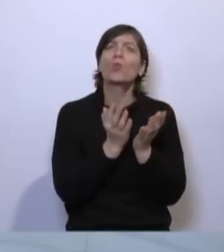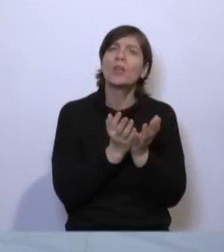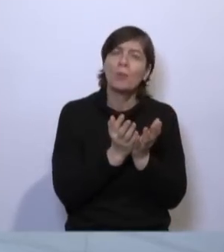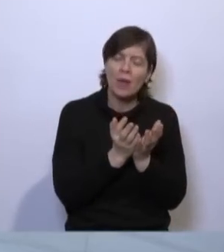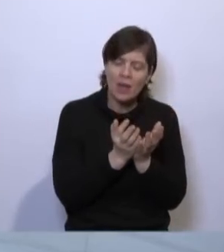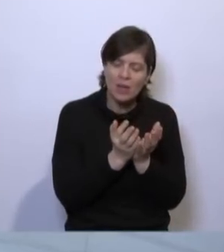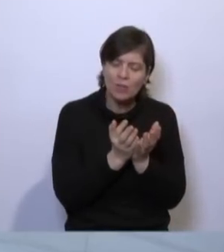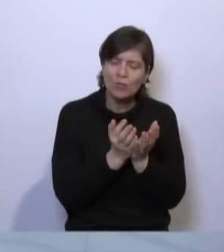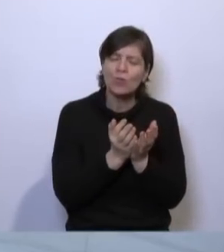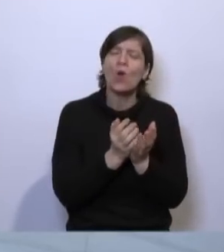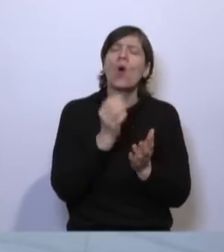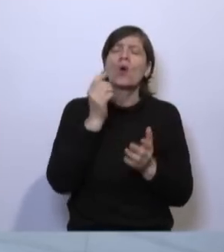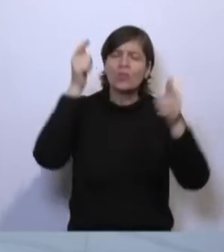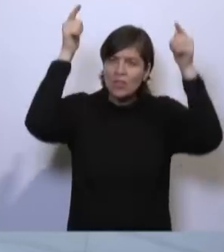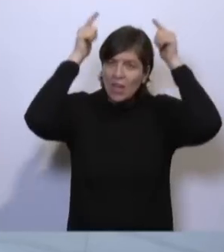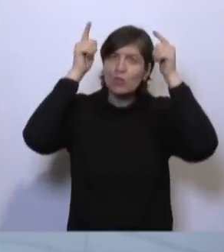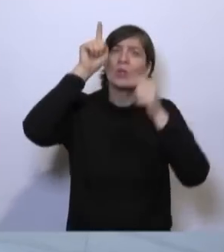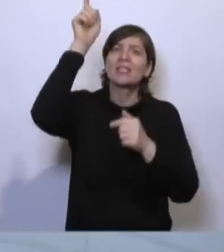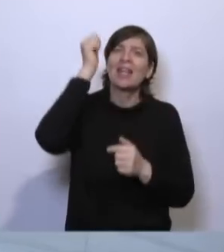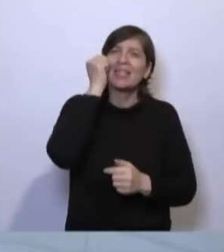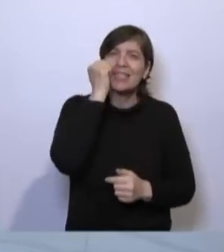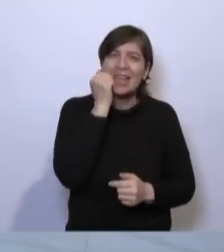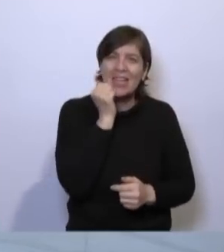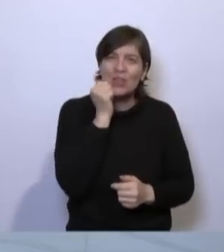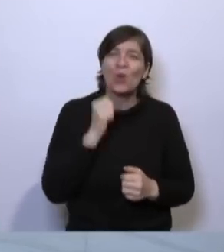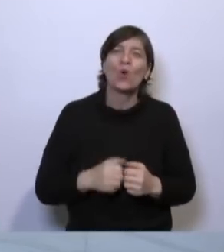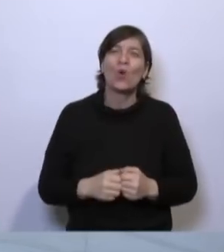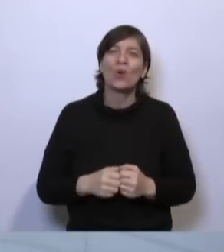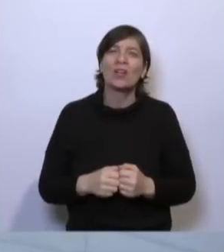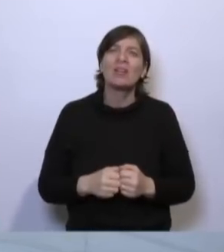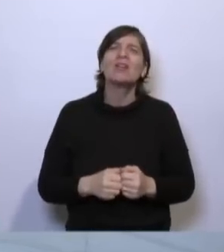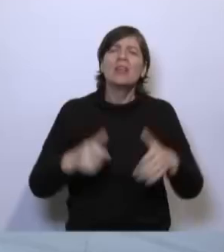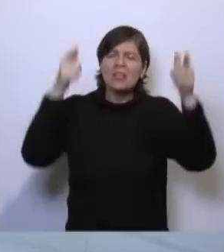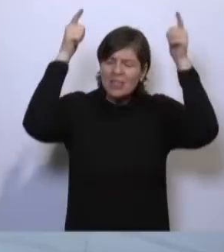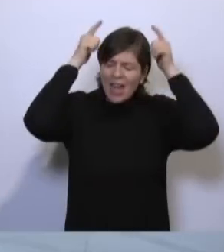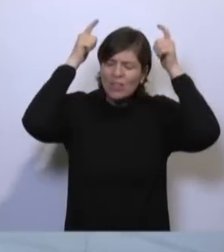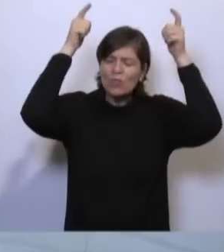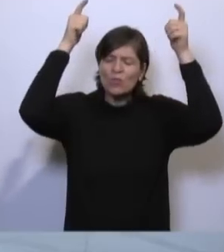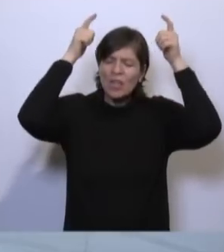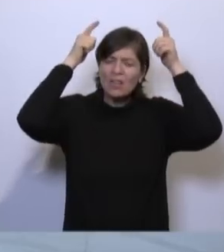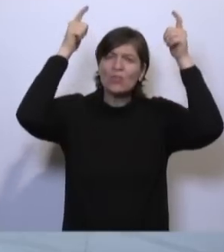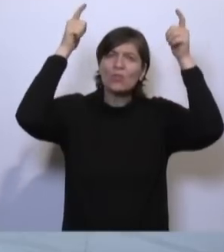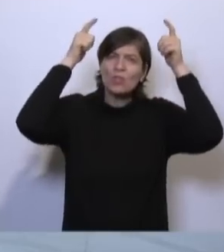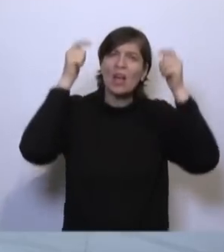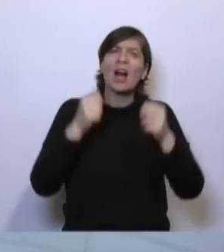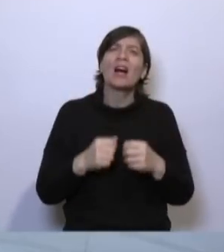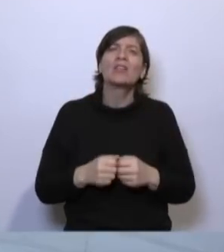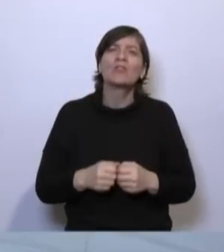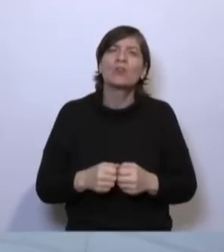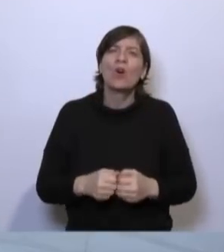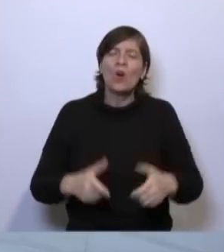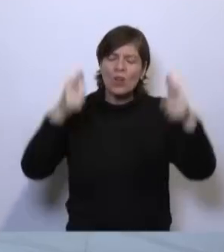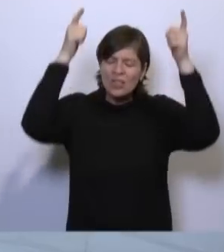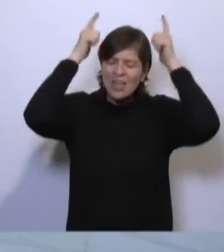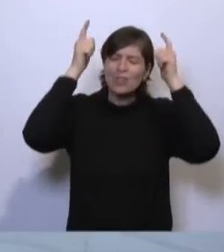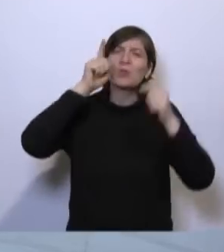del universo, santo es el Señor. Santo, santo,